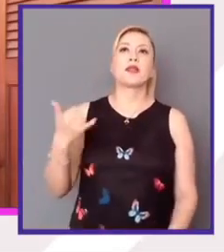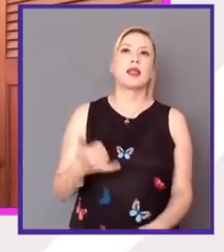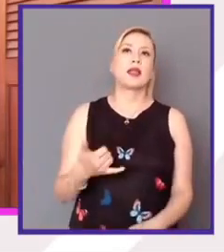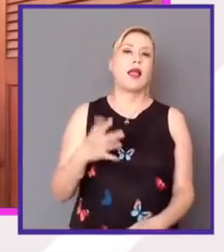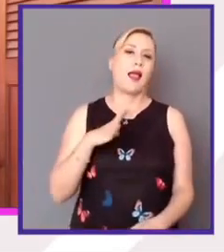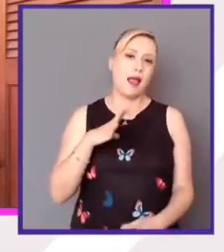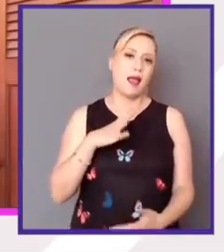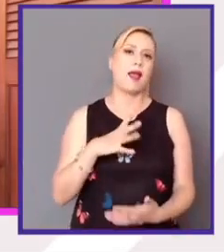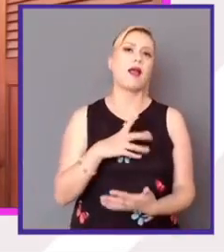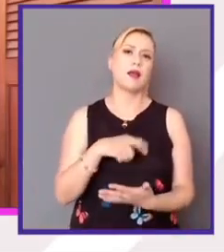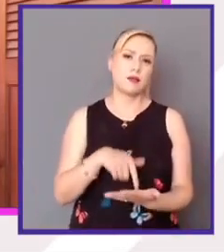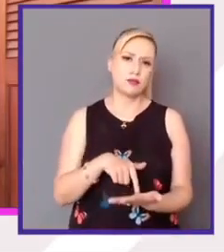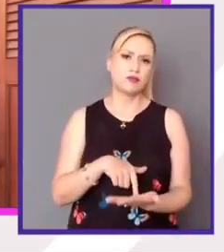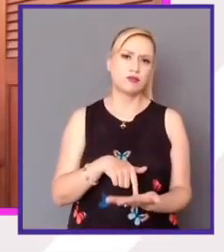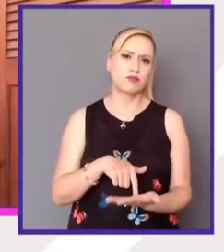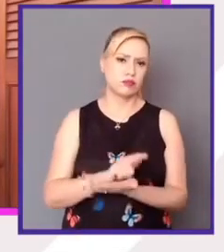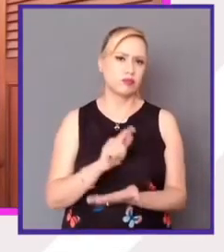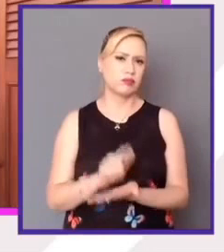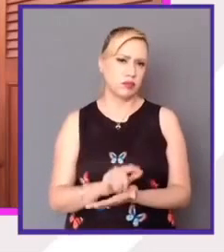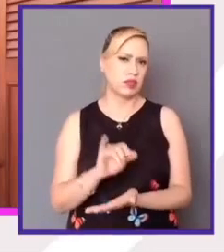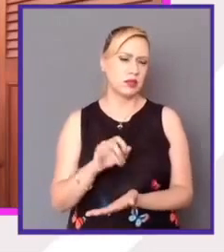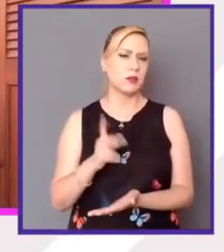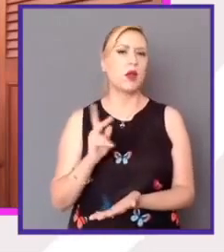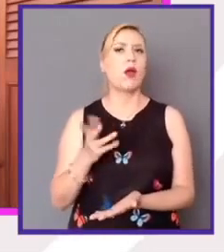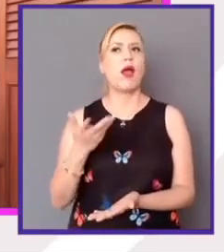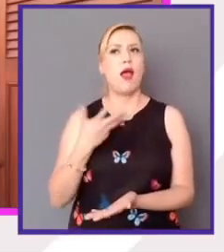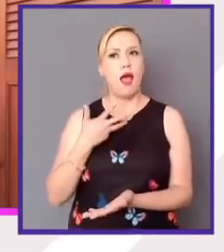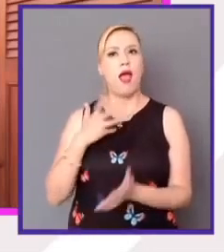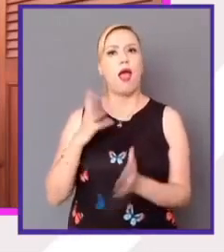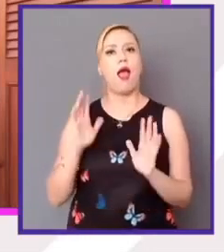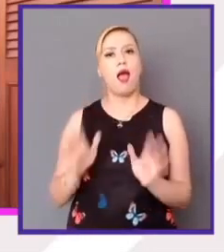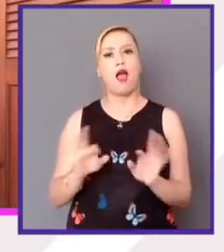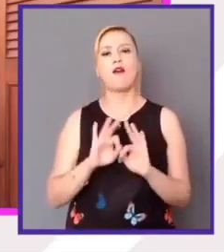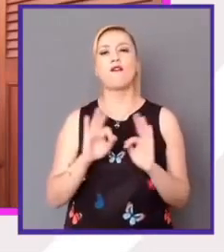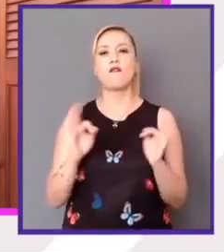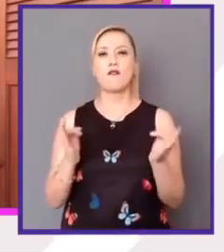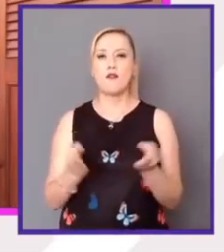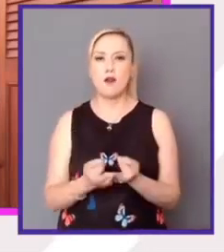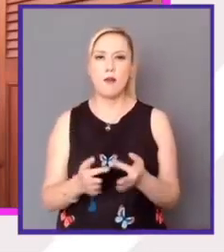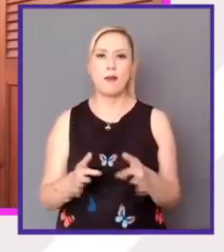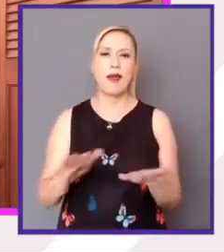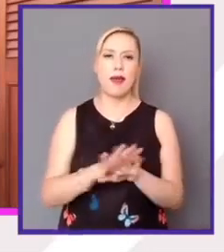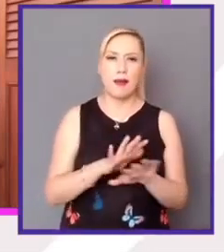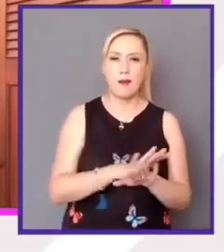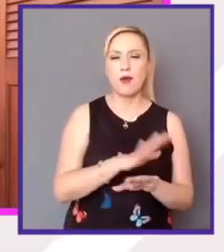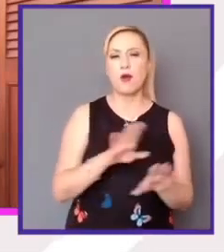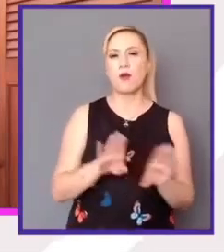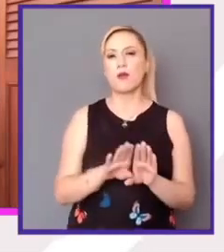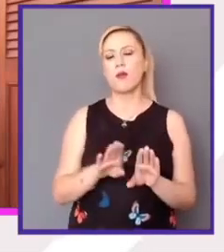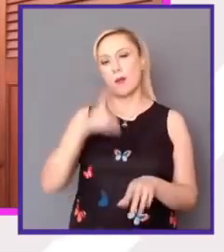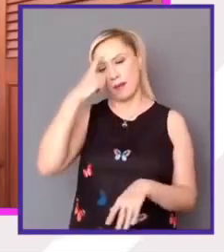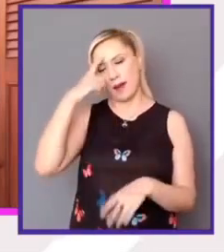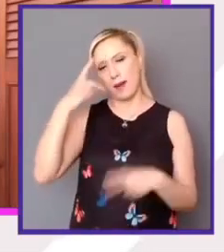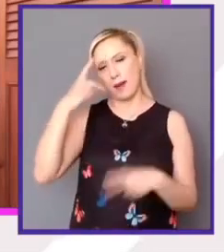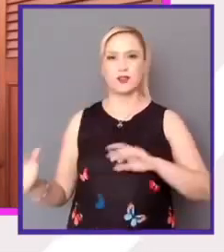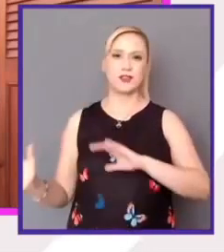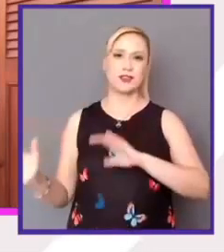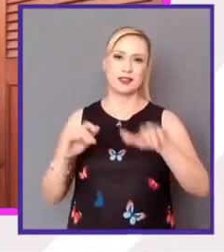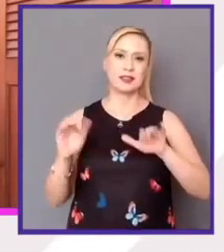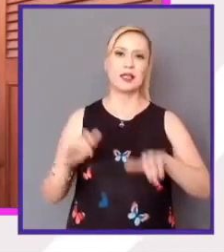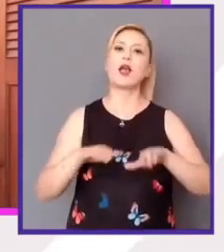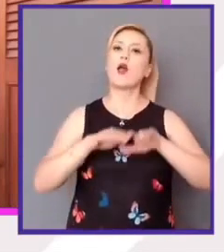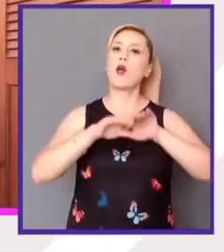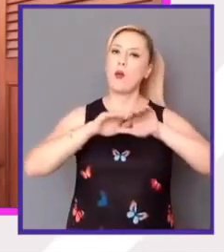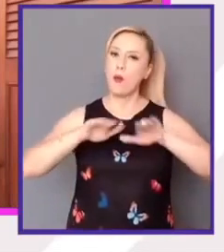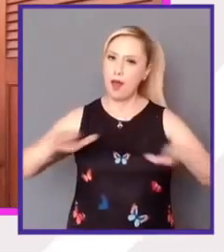que ya se fueron mencionando, pero ya hay como procesos, modificación de procesos de reclutación para que sean más incluyentes, alianza